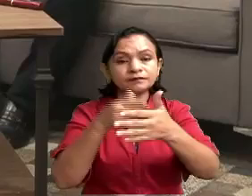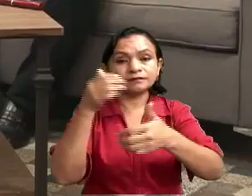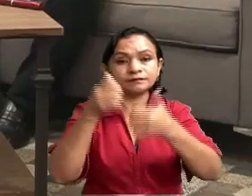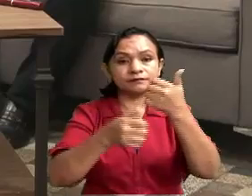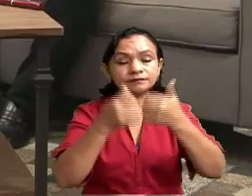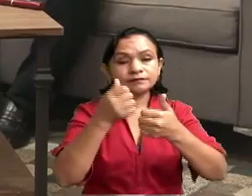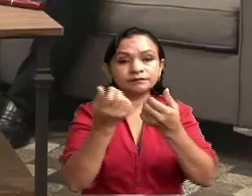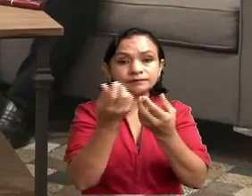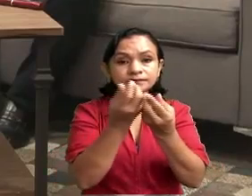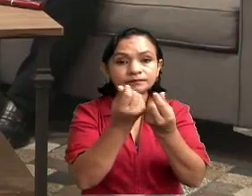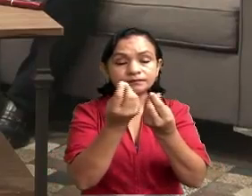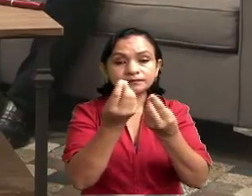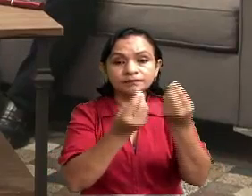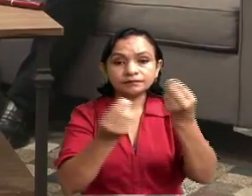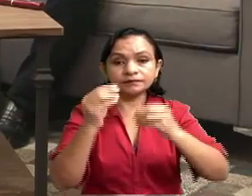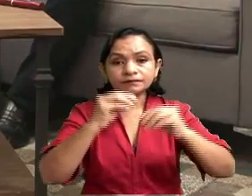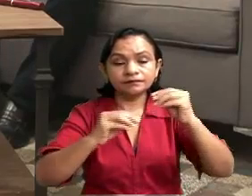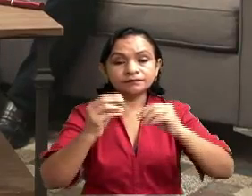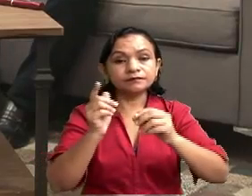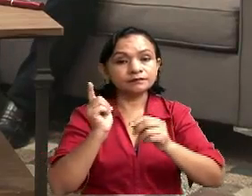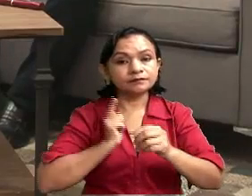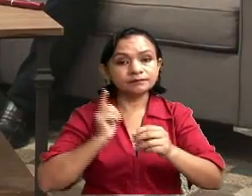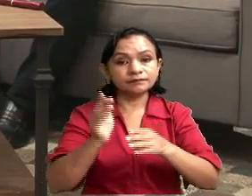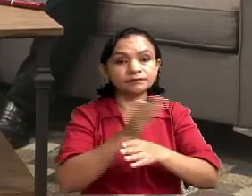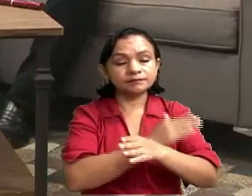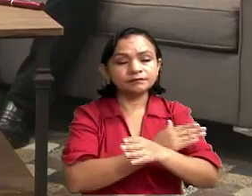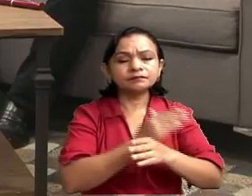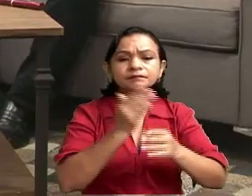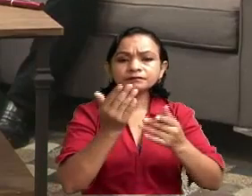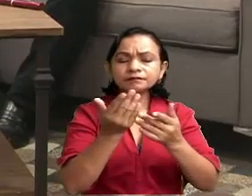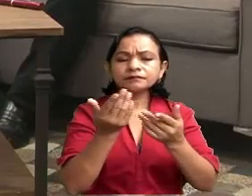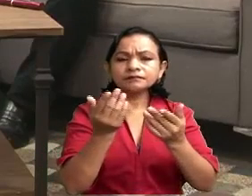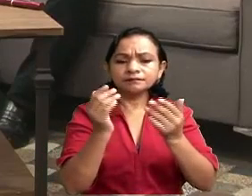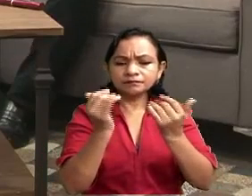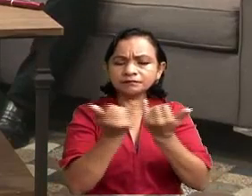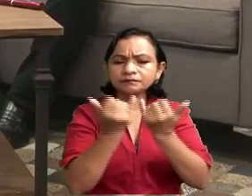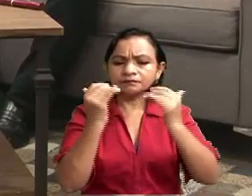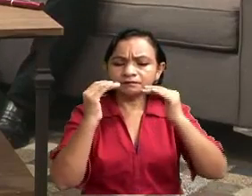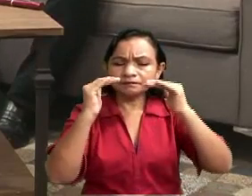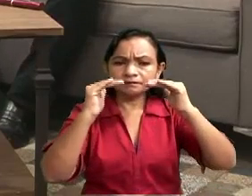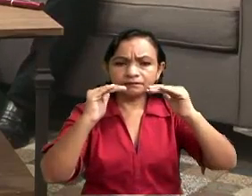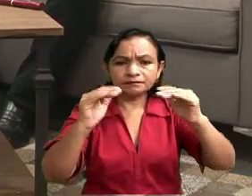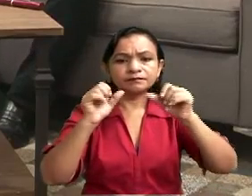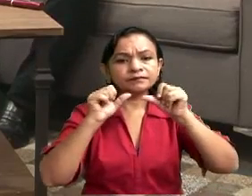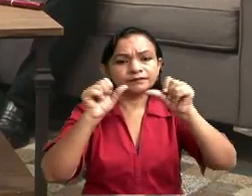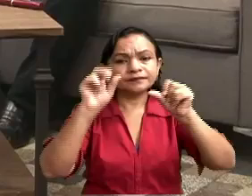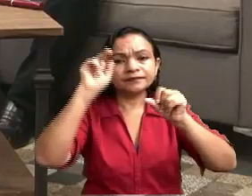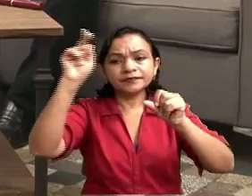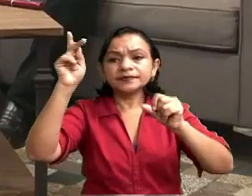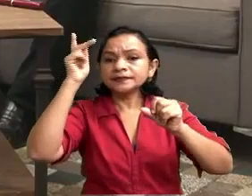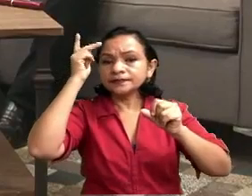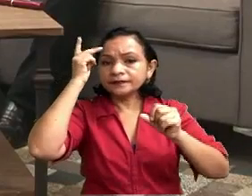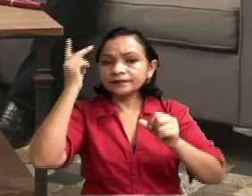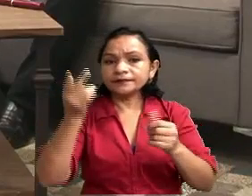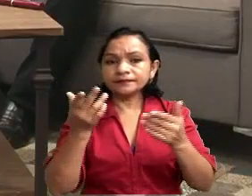golpe económico, y también que nos han estabilizado a nivel macroeconómico y que nos permiten continuar con esas políticas de